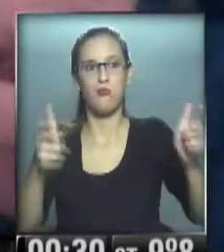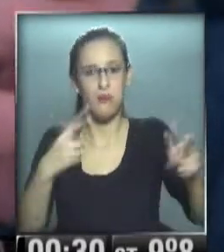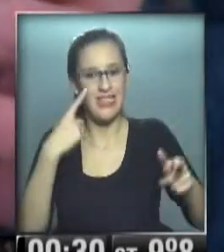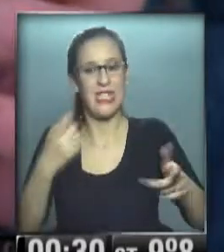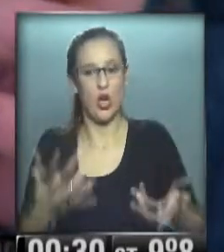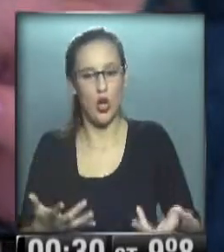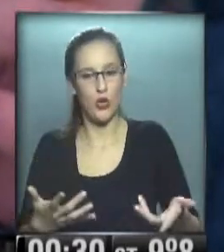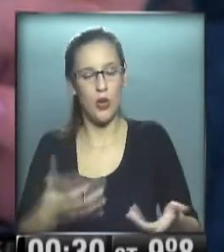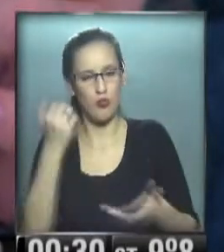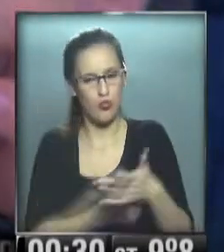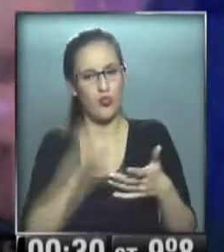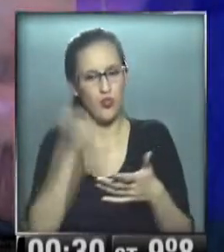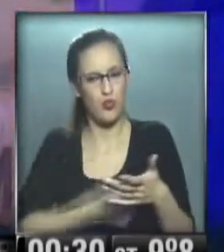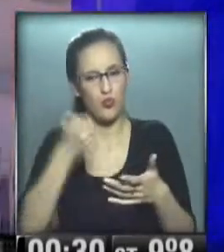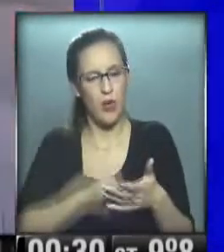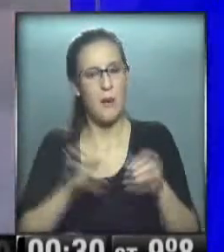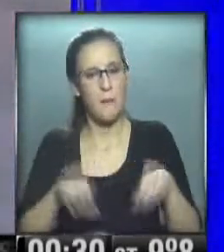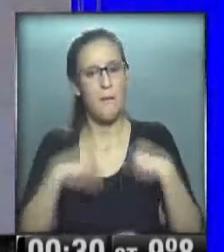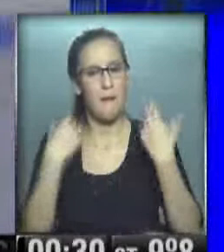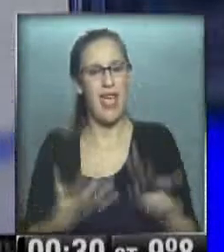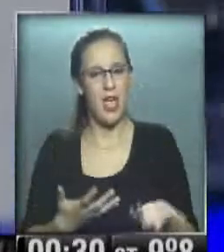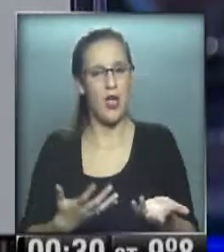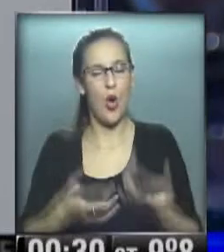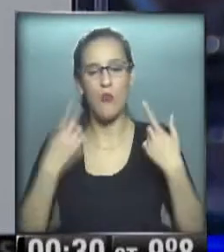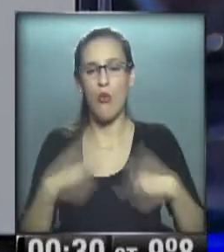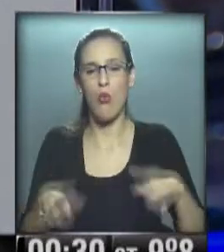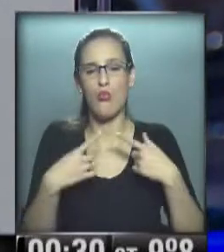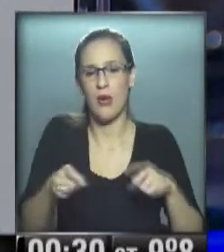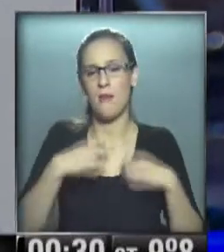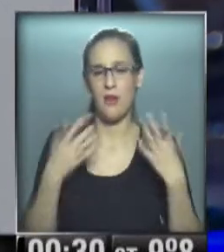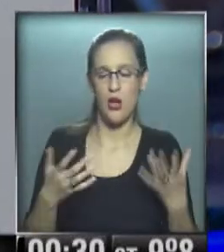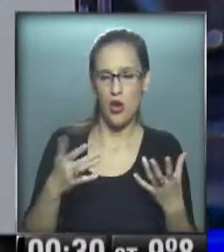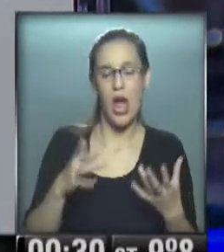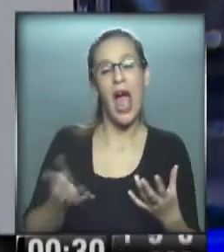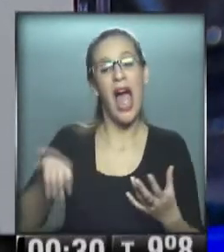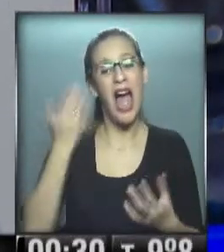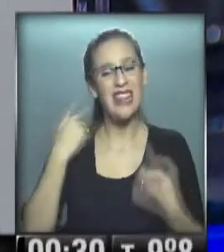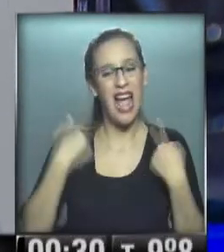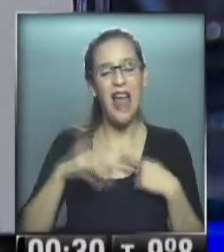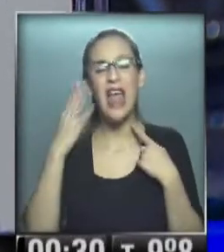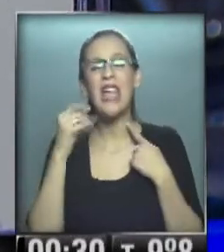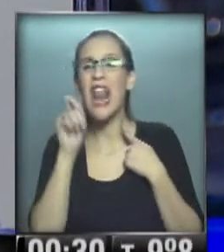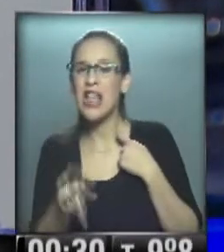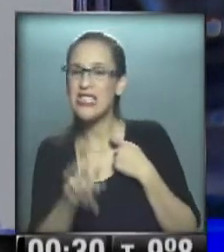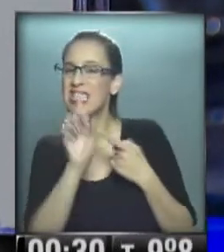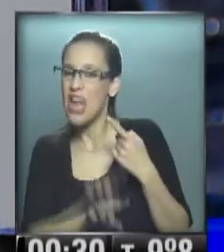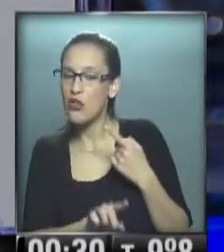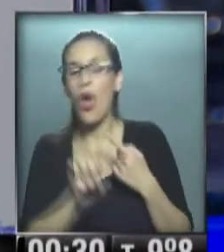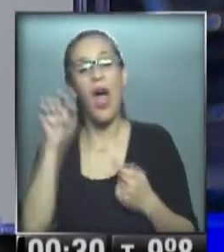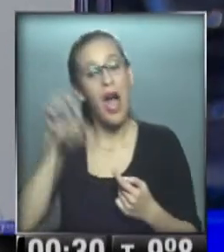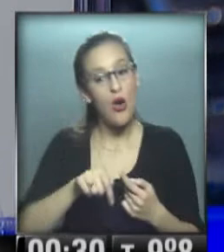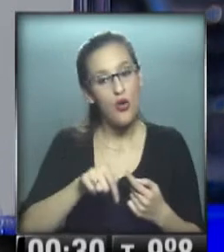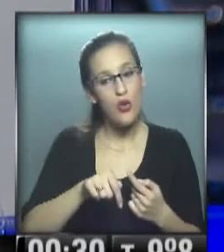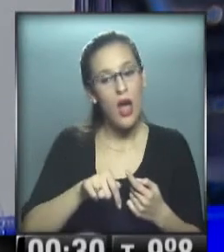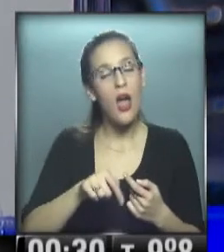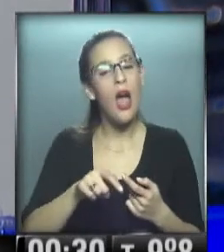una banda que creció en su sonido en su búsqueda y en sus canciones también pueda cantaban en casi todo en inglés y ahora expresan cosas que están en el